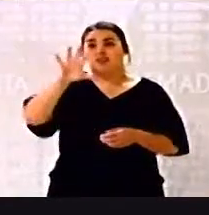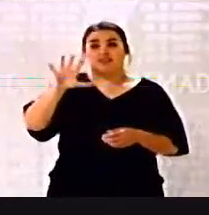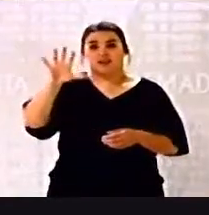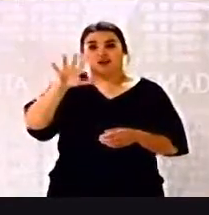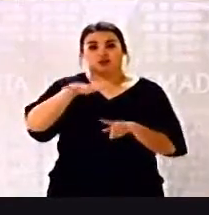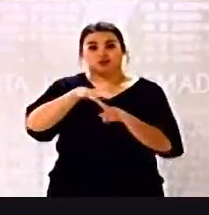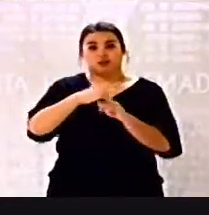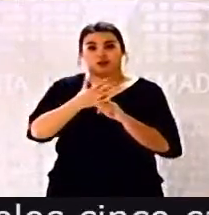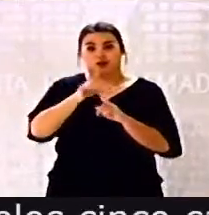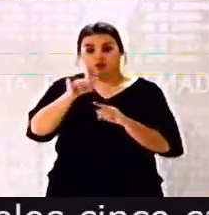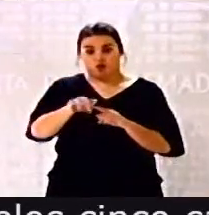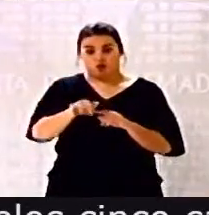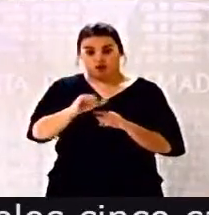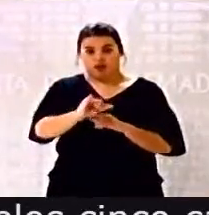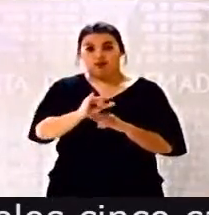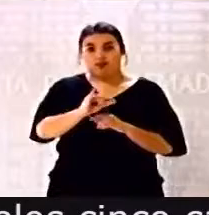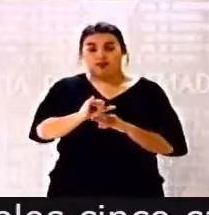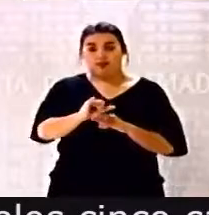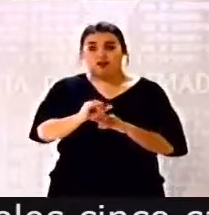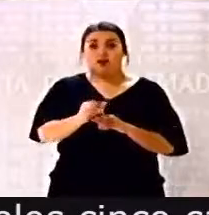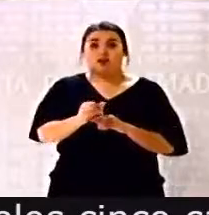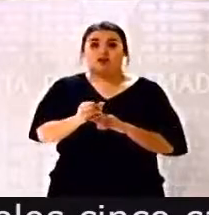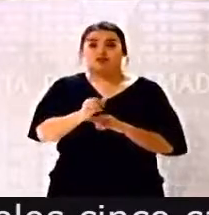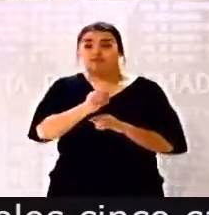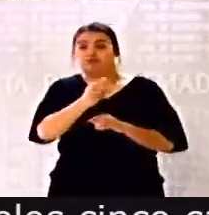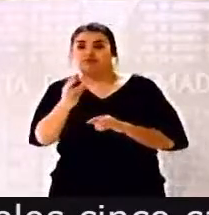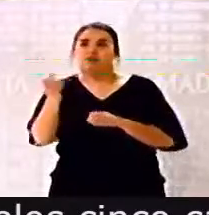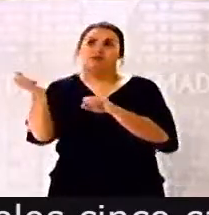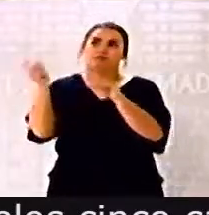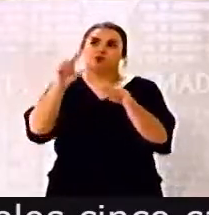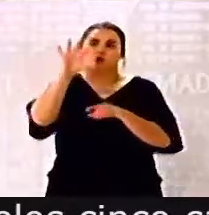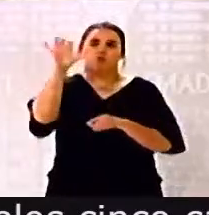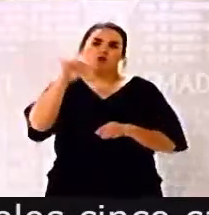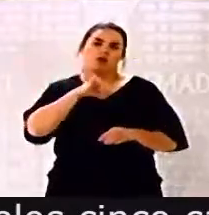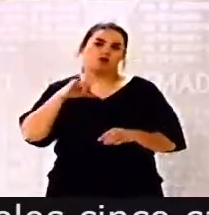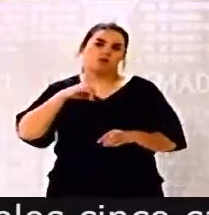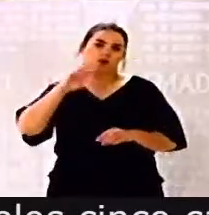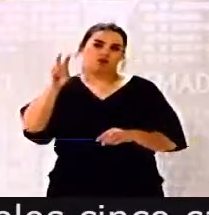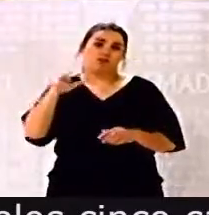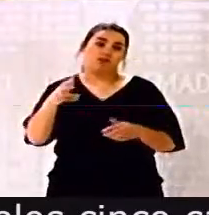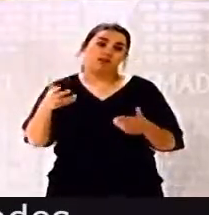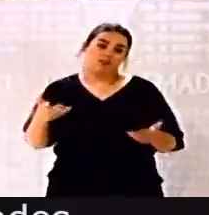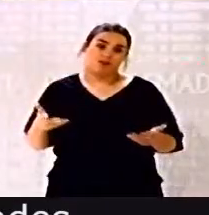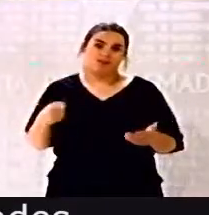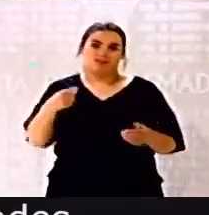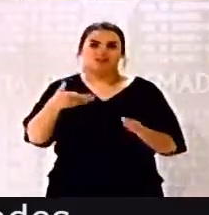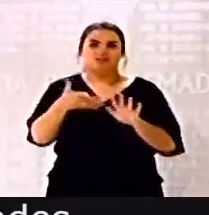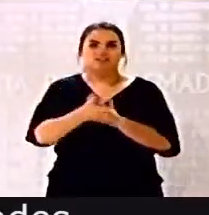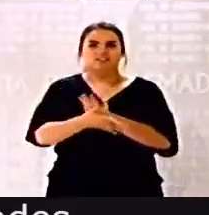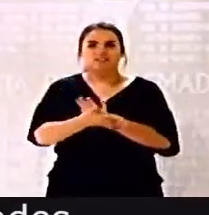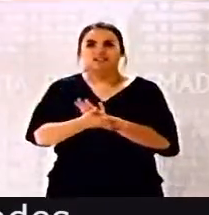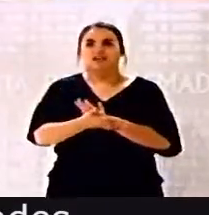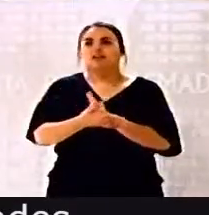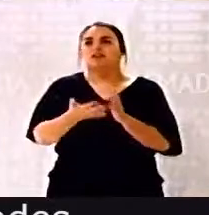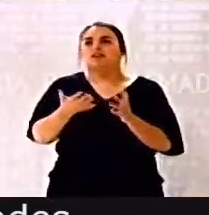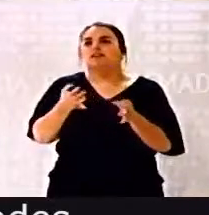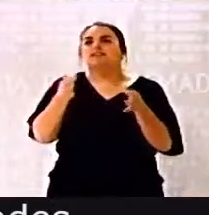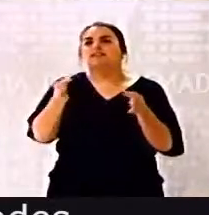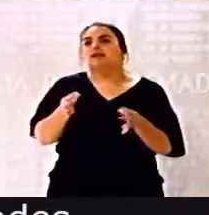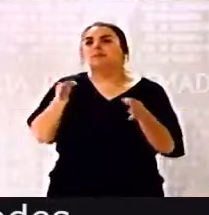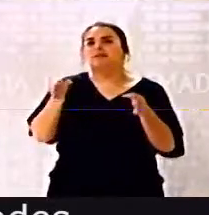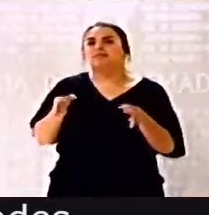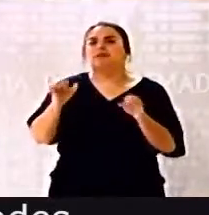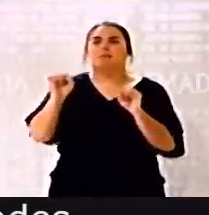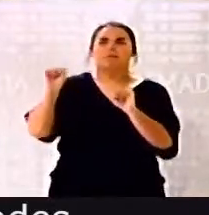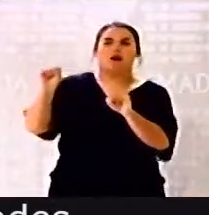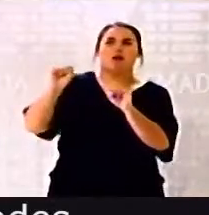hoy, tenemos unos cuantos que son importados de otras comunidades autónomas. Por lo tanto, esto no quiere decir que vayamos a estar siempre en el